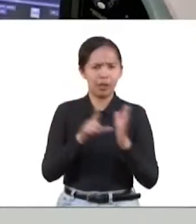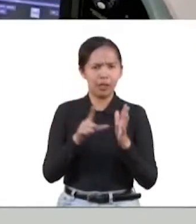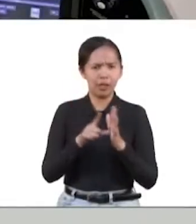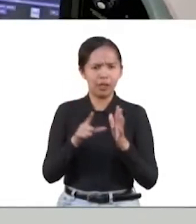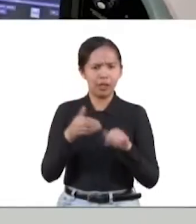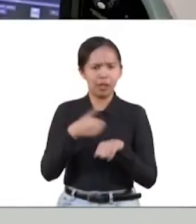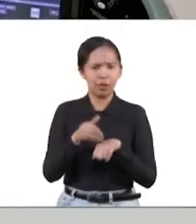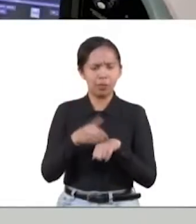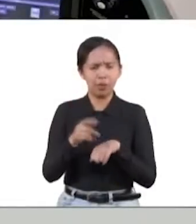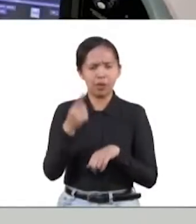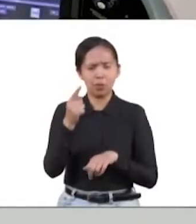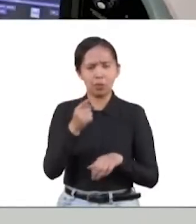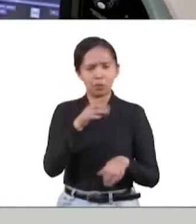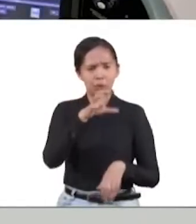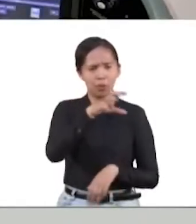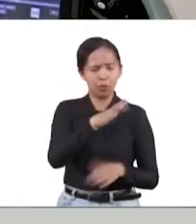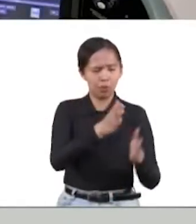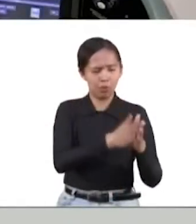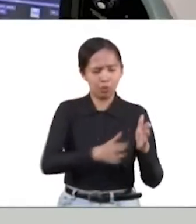línea 1,